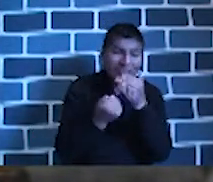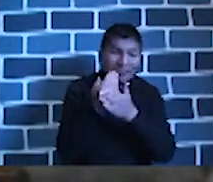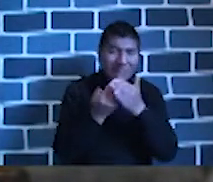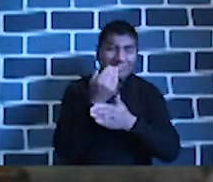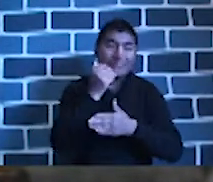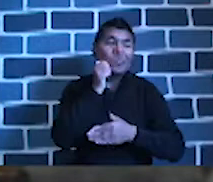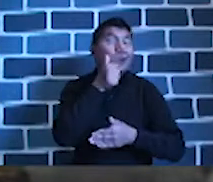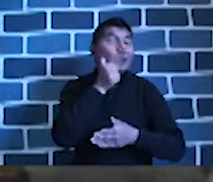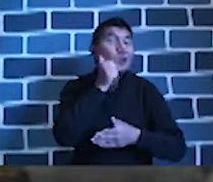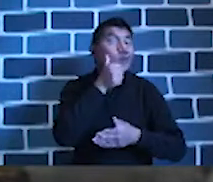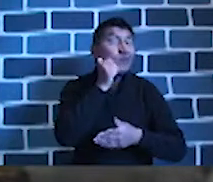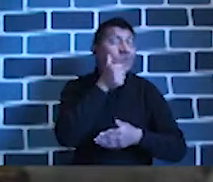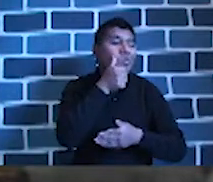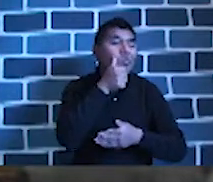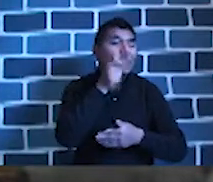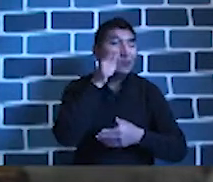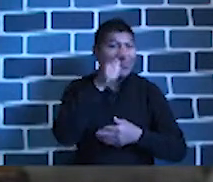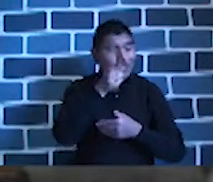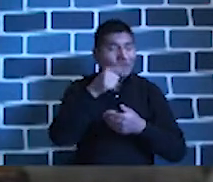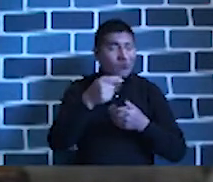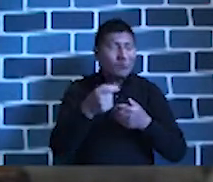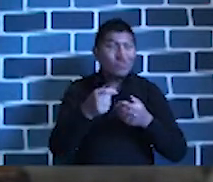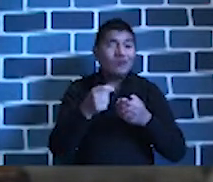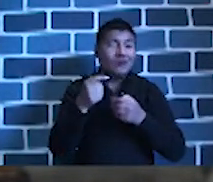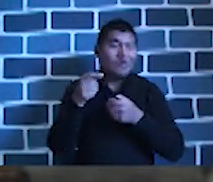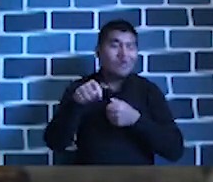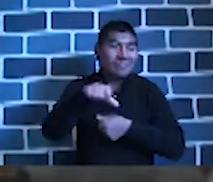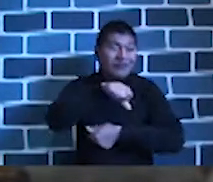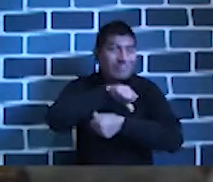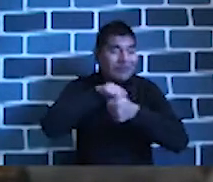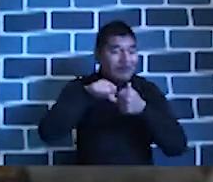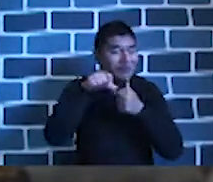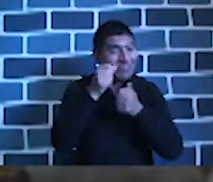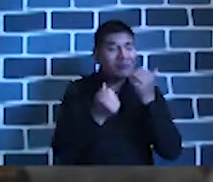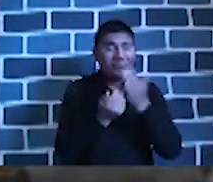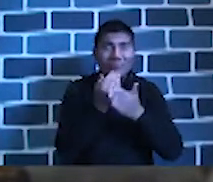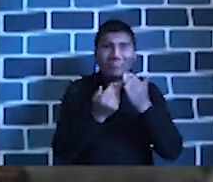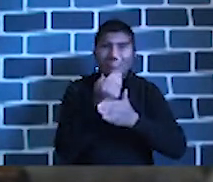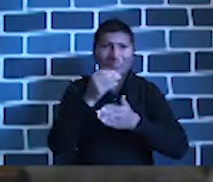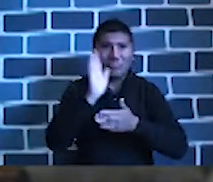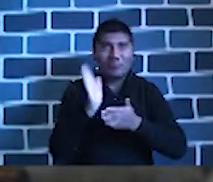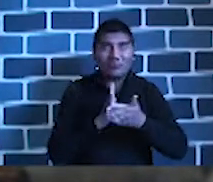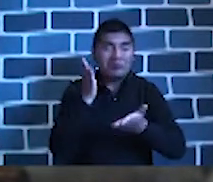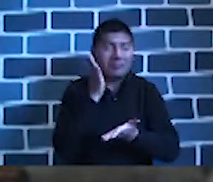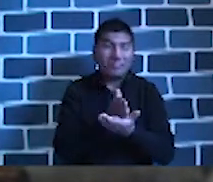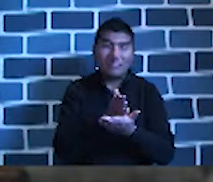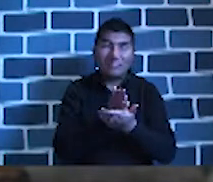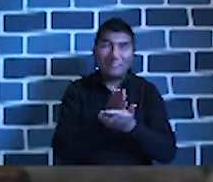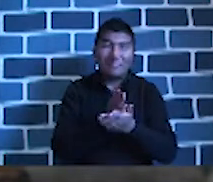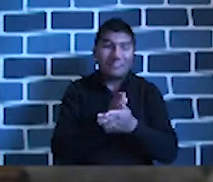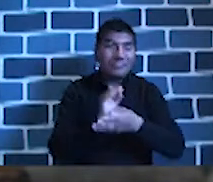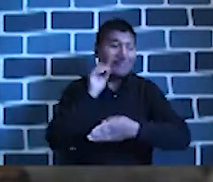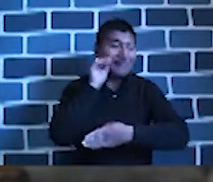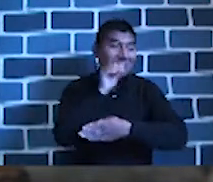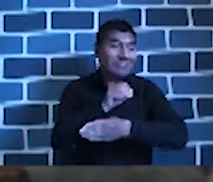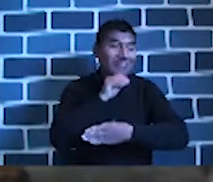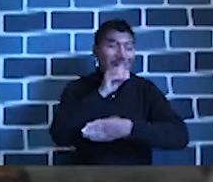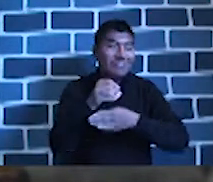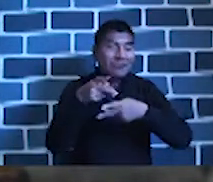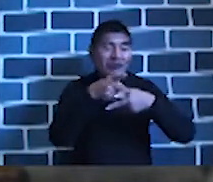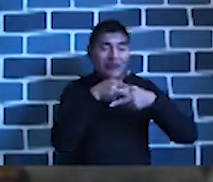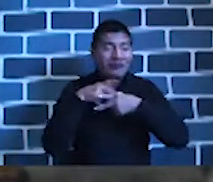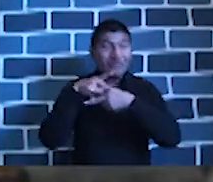constantemente, una relación revitalizada, nunca estancada, alimentada,